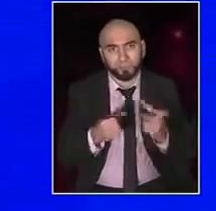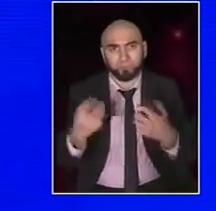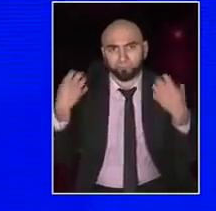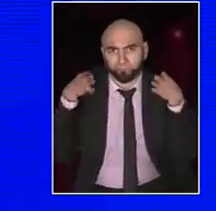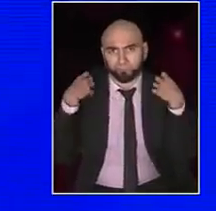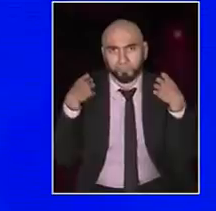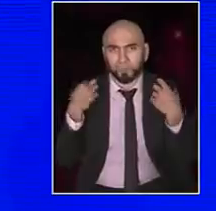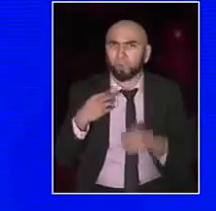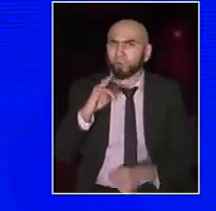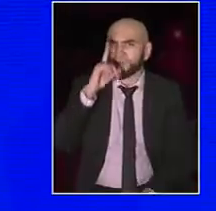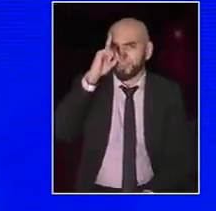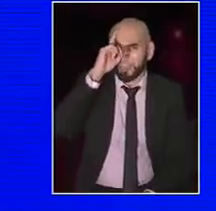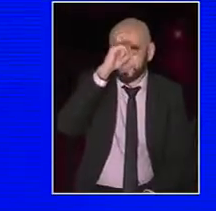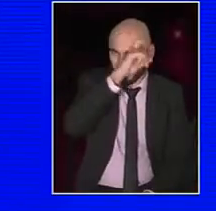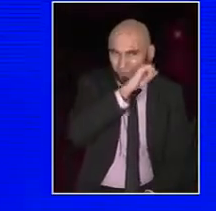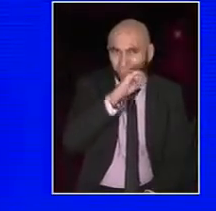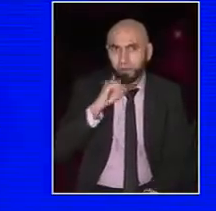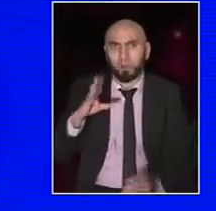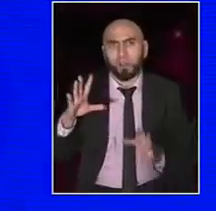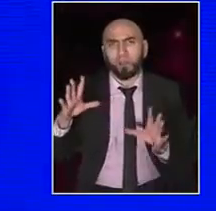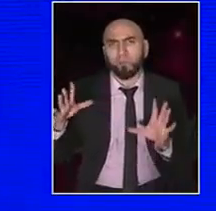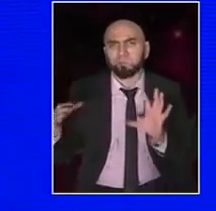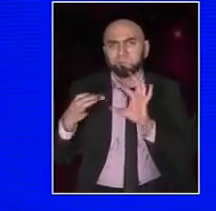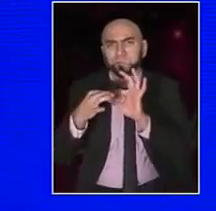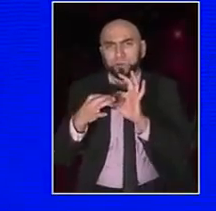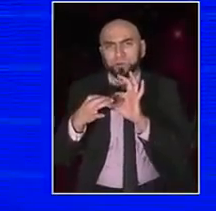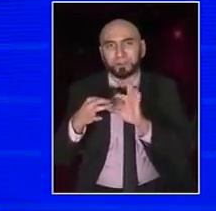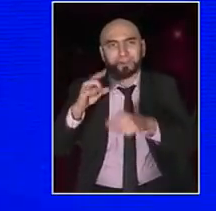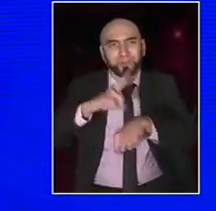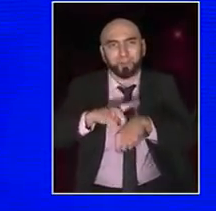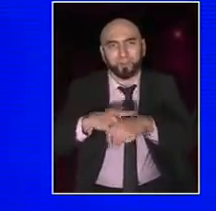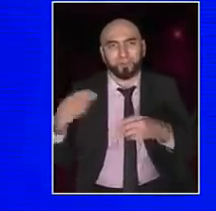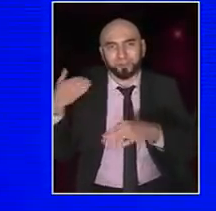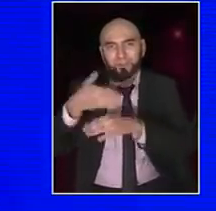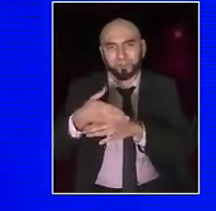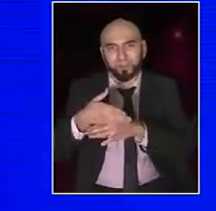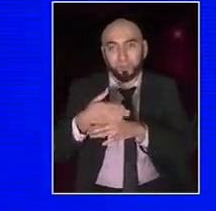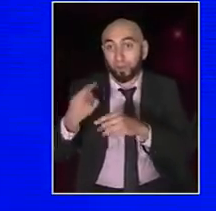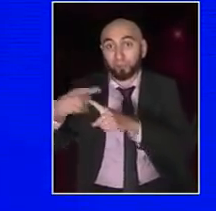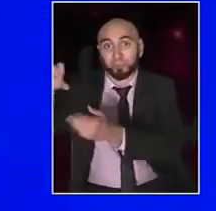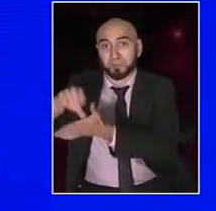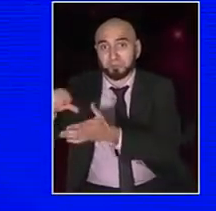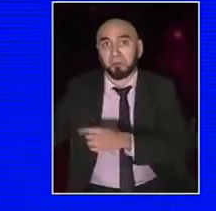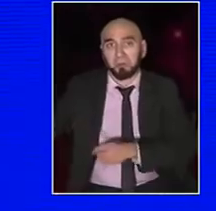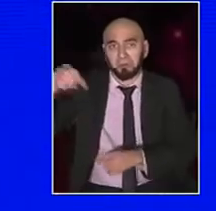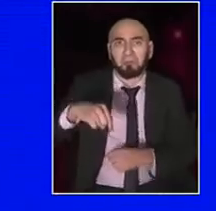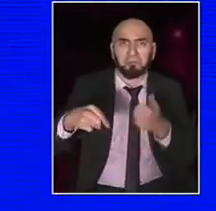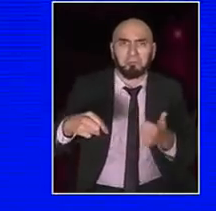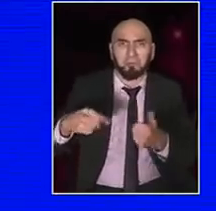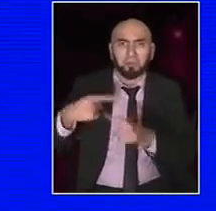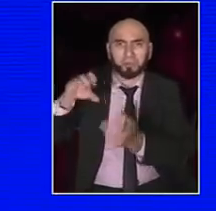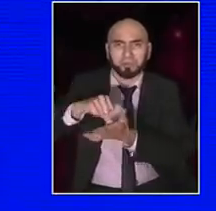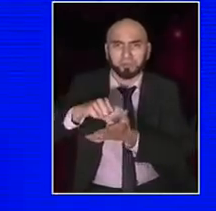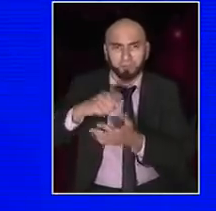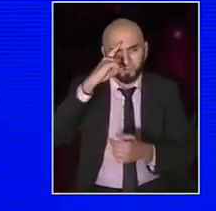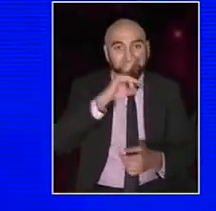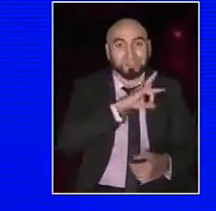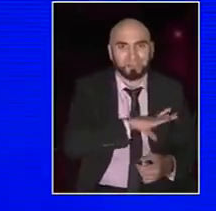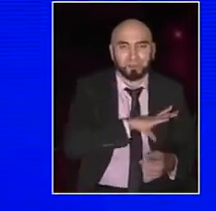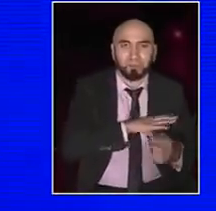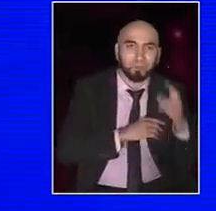difícil como cuadrar las visitas de los extranjeros es cuadrar las de los chilenos. Porque uno cree muchas veces que los científicos extranjeros son